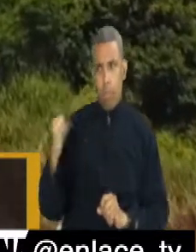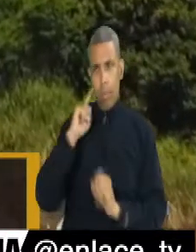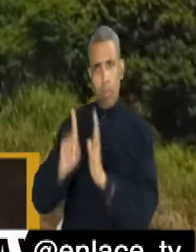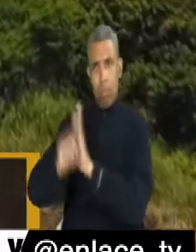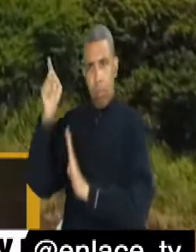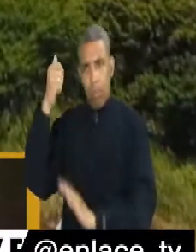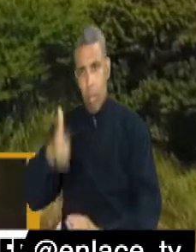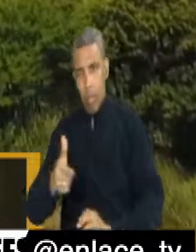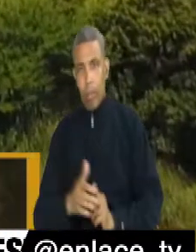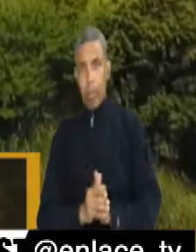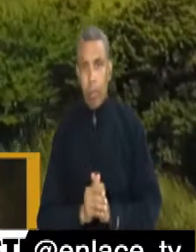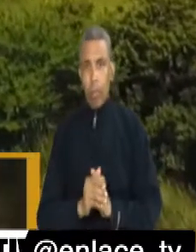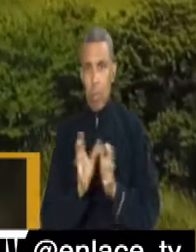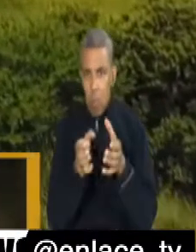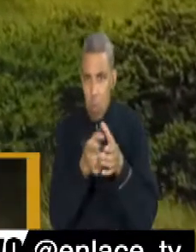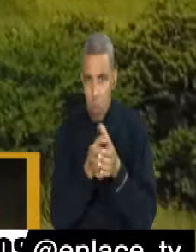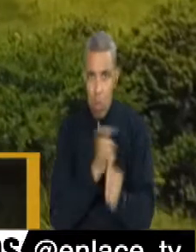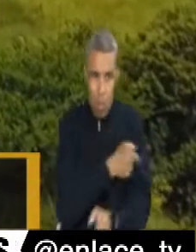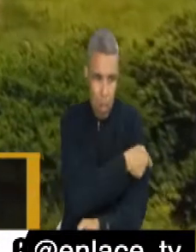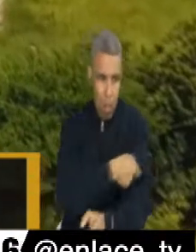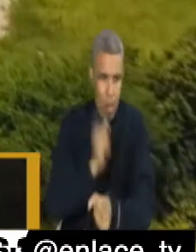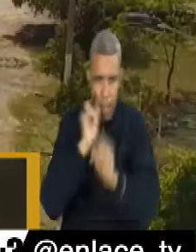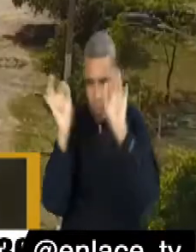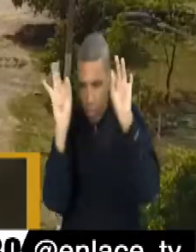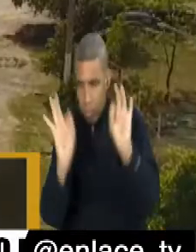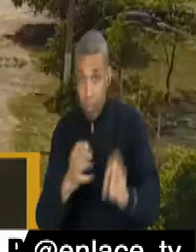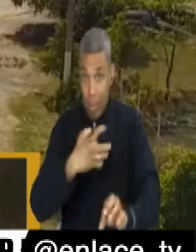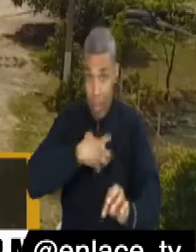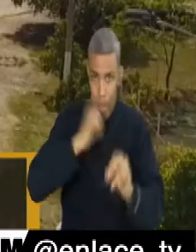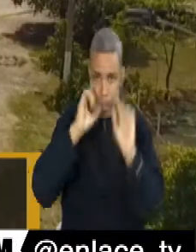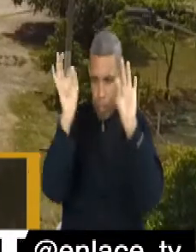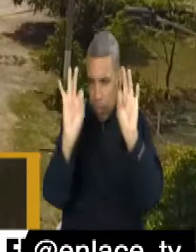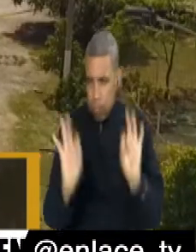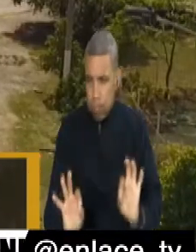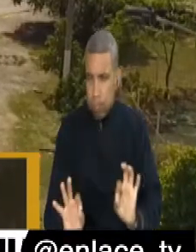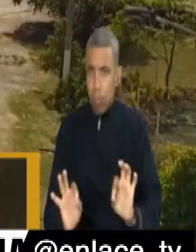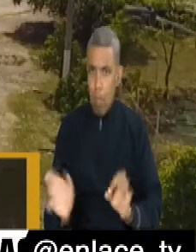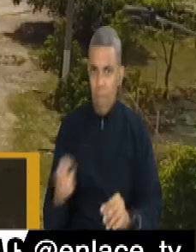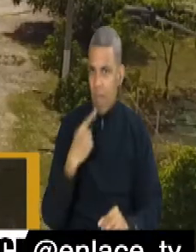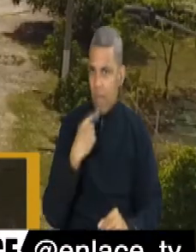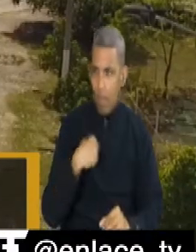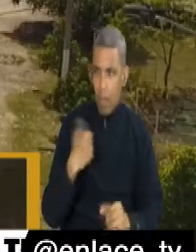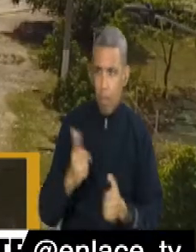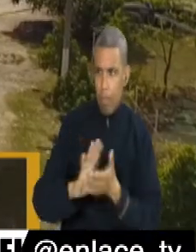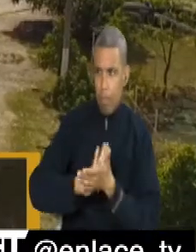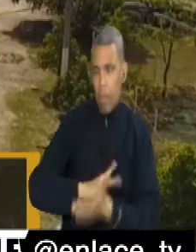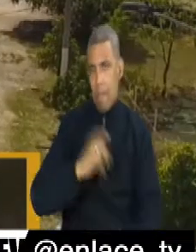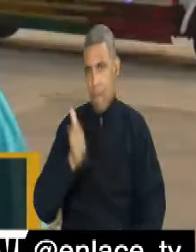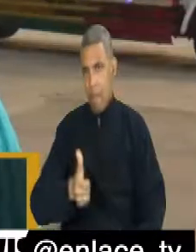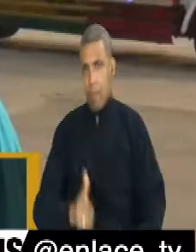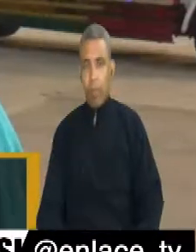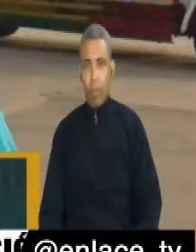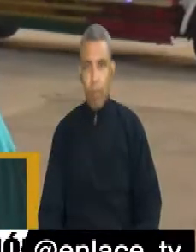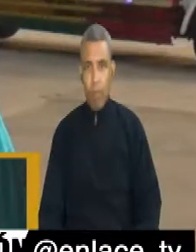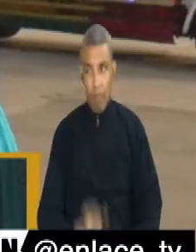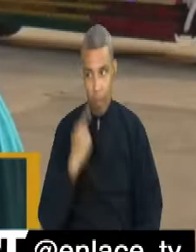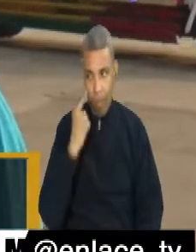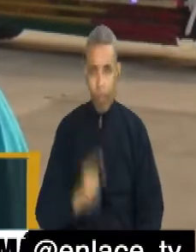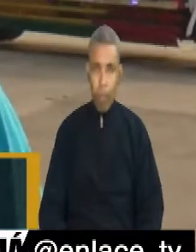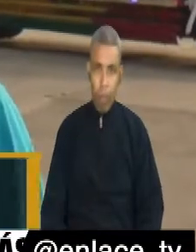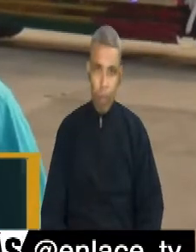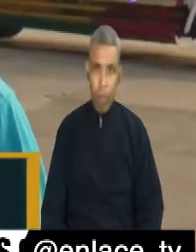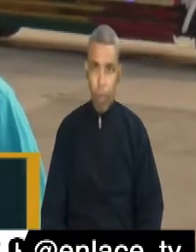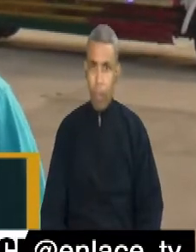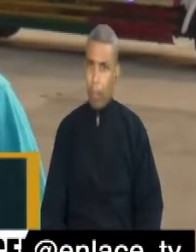de los organizadores de este certamen fue positivo por la gran acogida que tuvo esta competencia por parte de la comunidad. Todos quedan con el propósito de